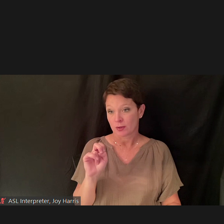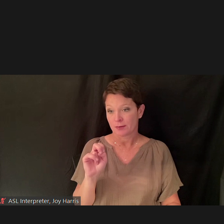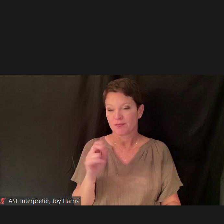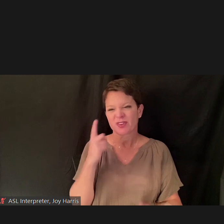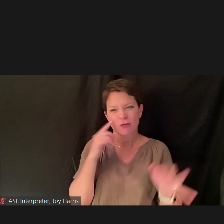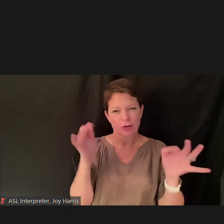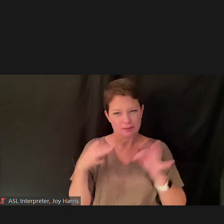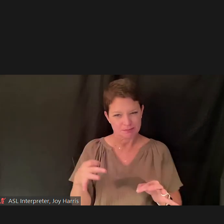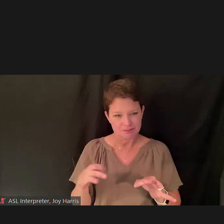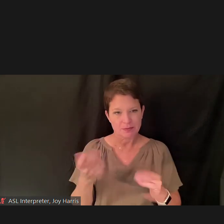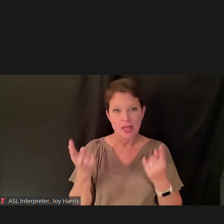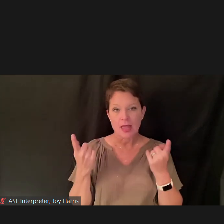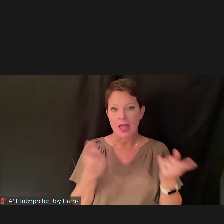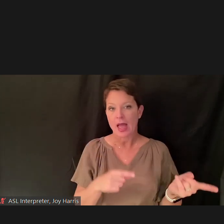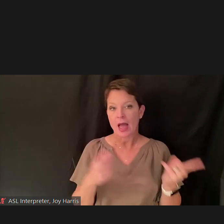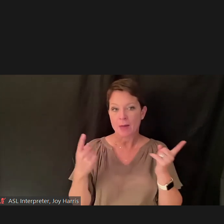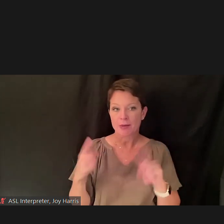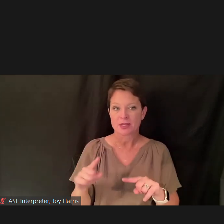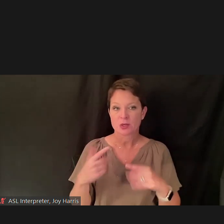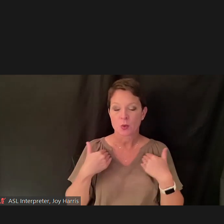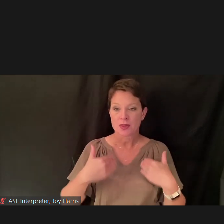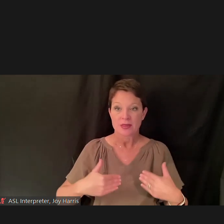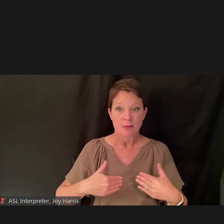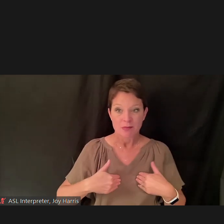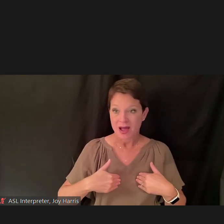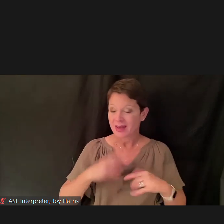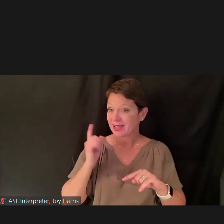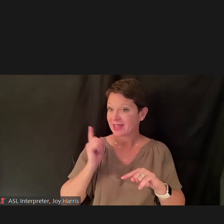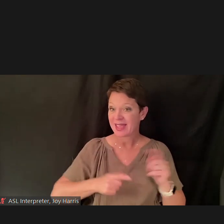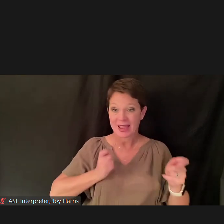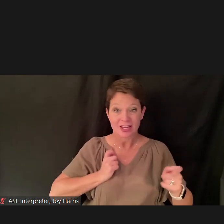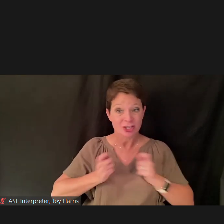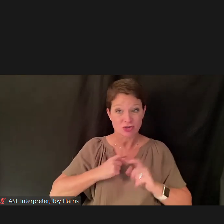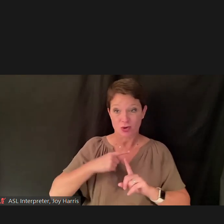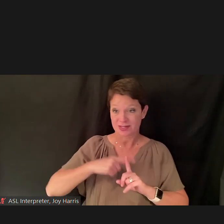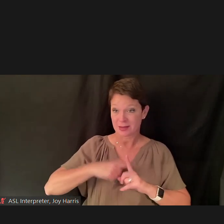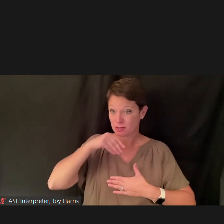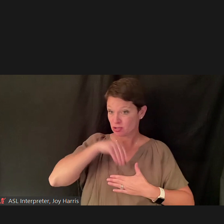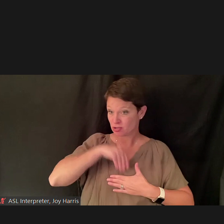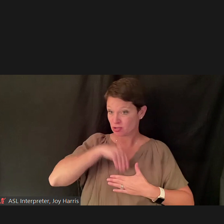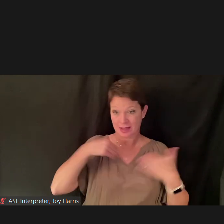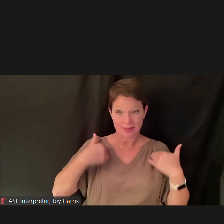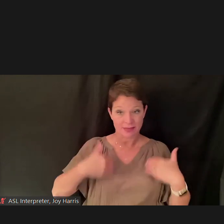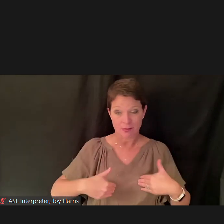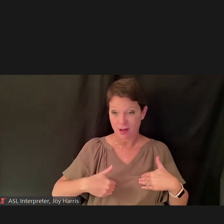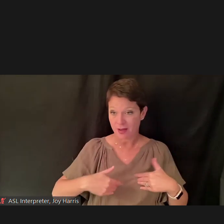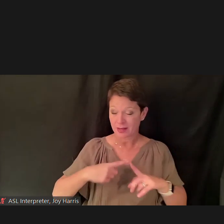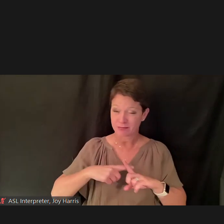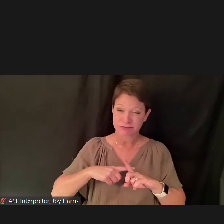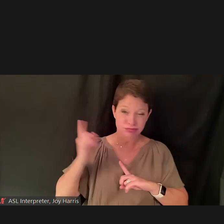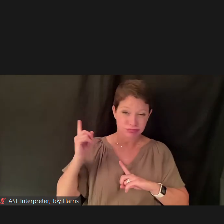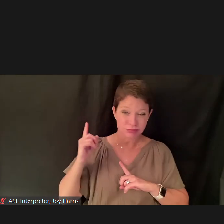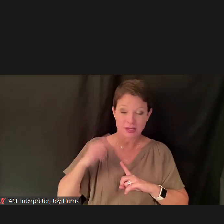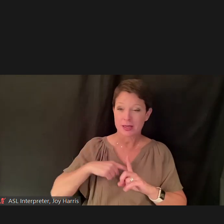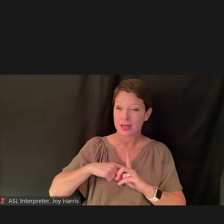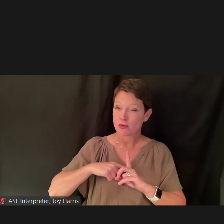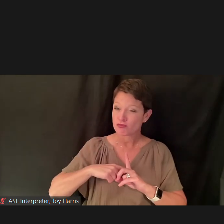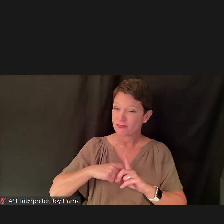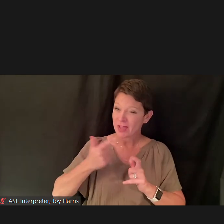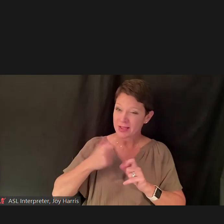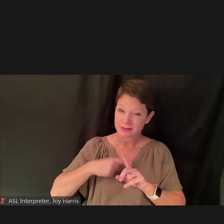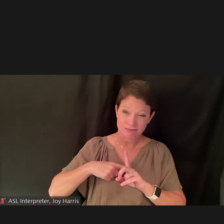Ahora vamos a cuando hay un golpe de calor. Y pasa cuando el cuerpo no puede controlar